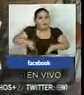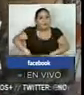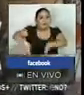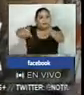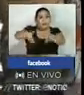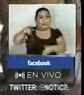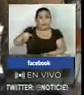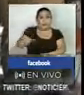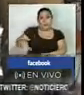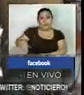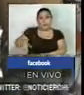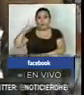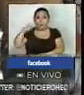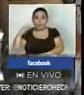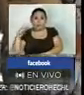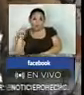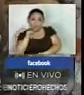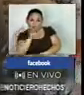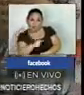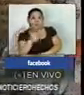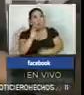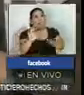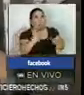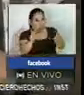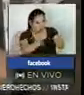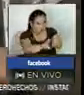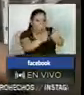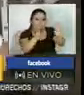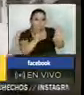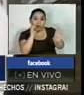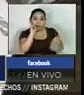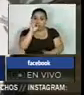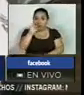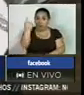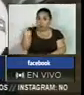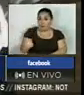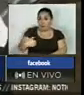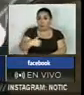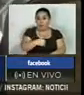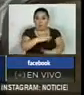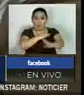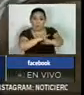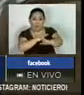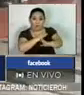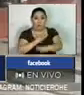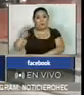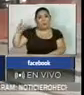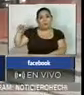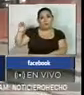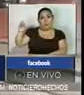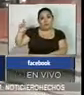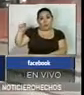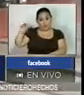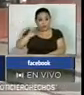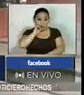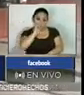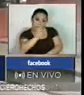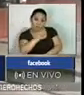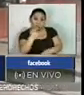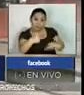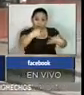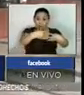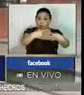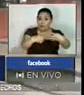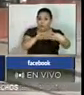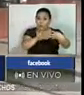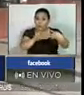esto en Santa Tecla, por incumplir con la cuarentena especial. El ministro de la Defensa Nacional, Francisco Merino Monroy, recordó que el decreto